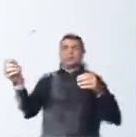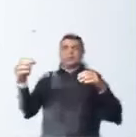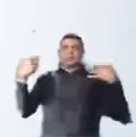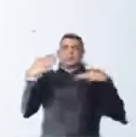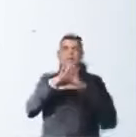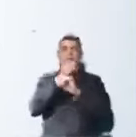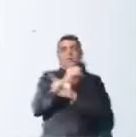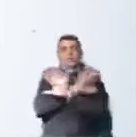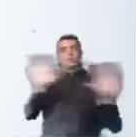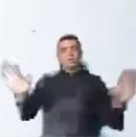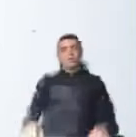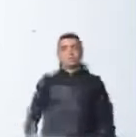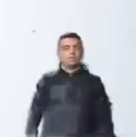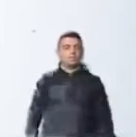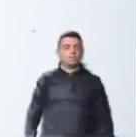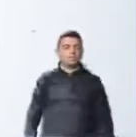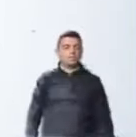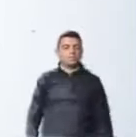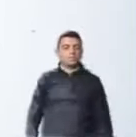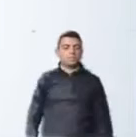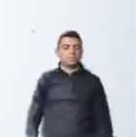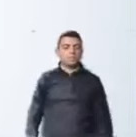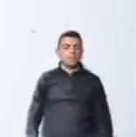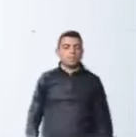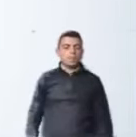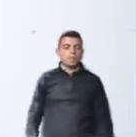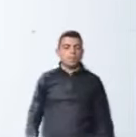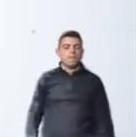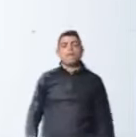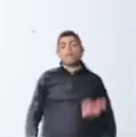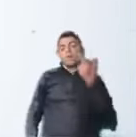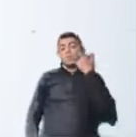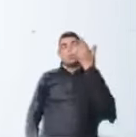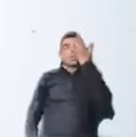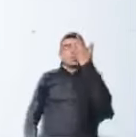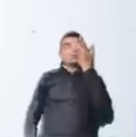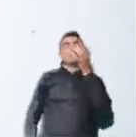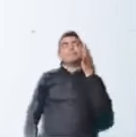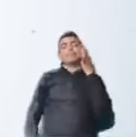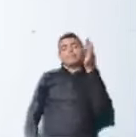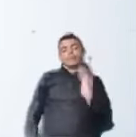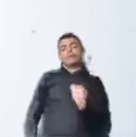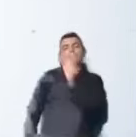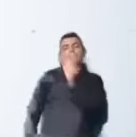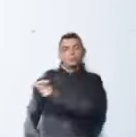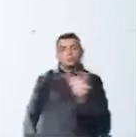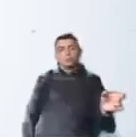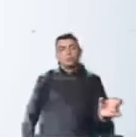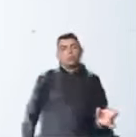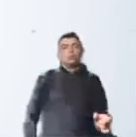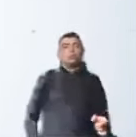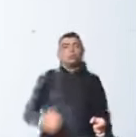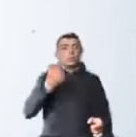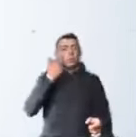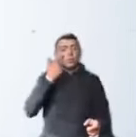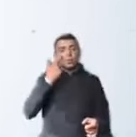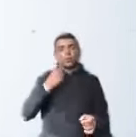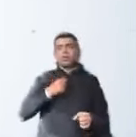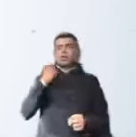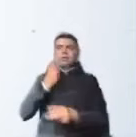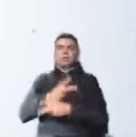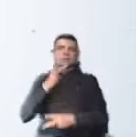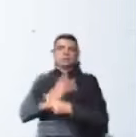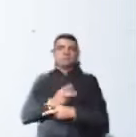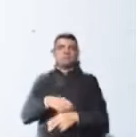¿Por qué? Porque definitivamente las personas, en realidad el virus más peligroso en este momento es la